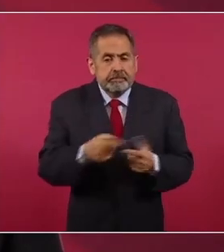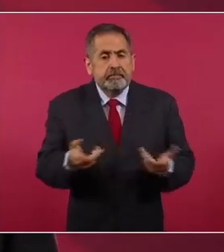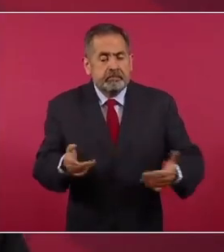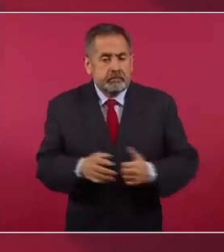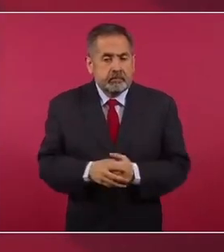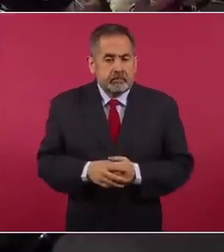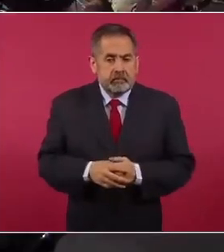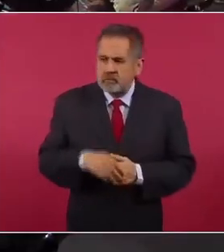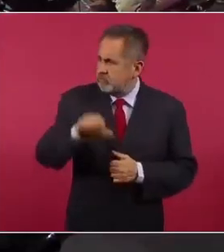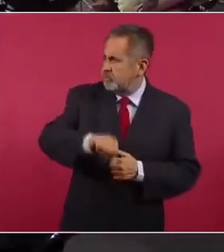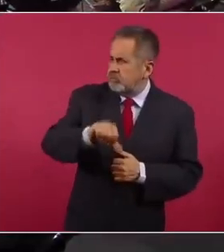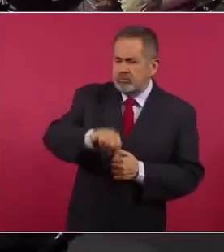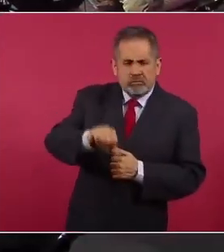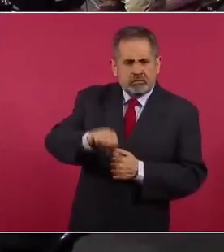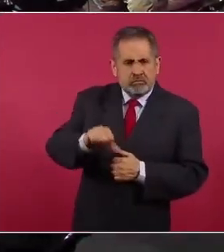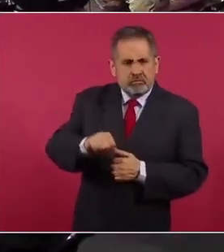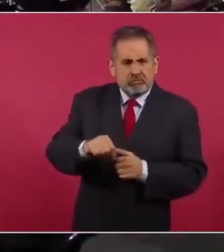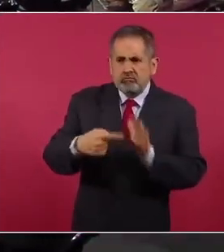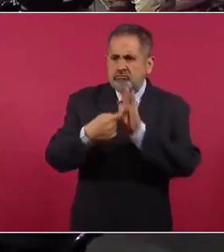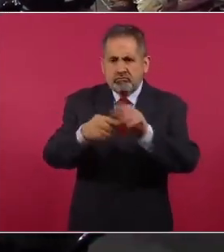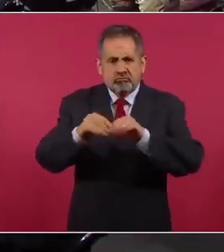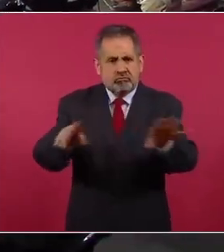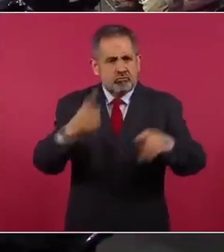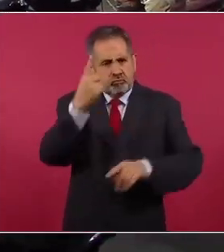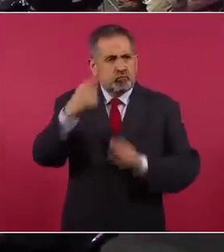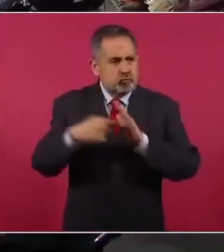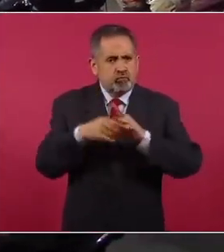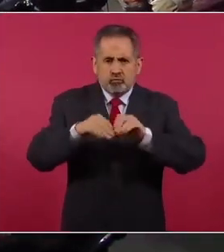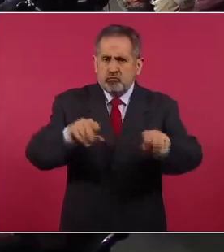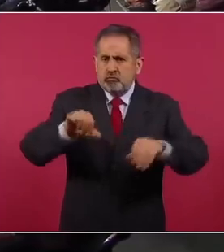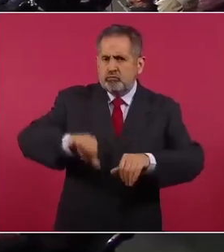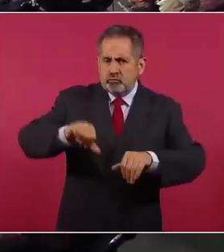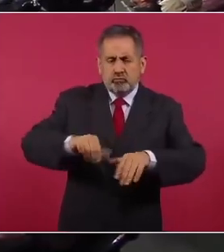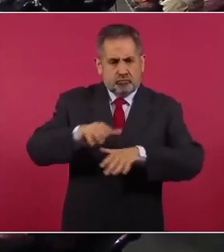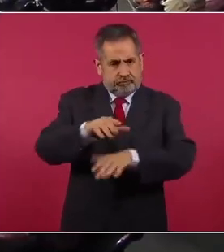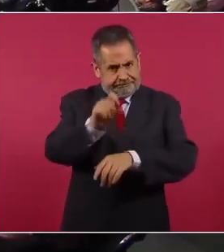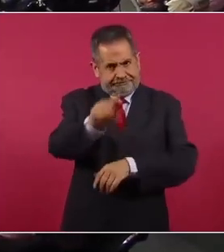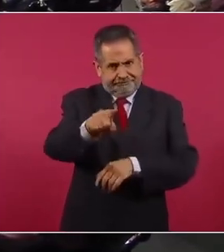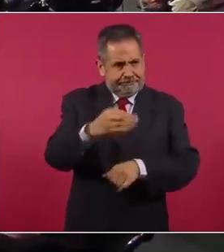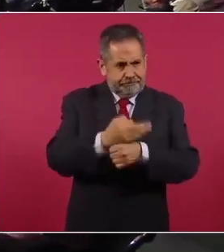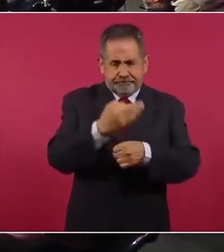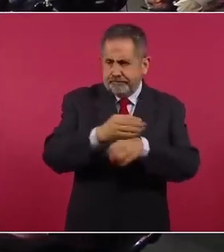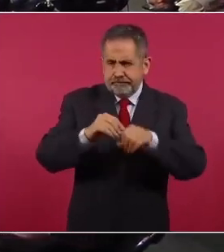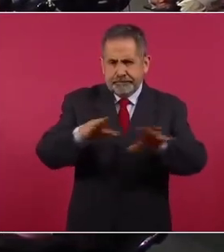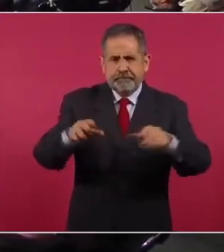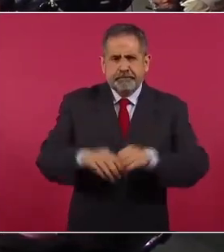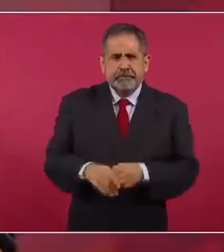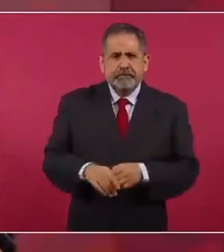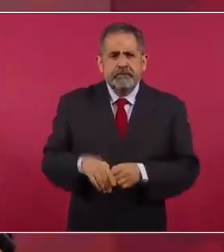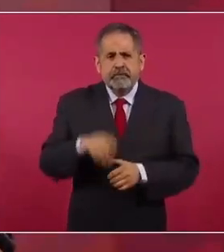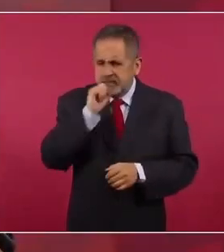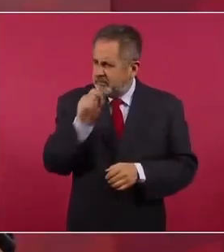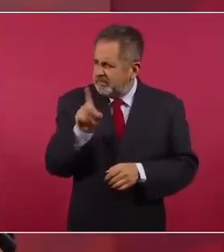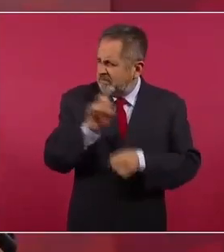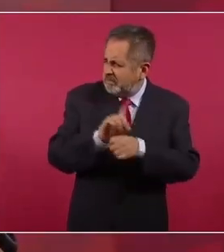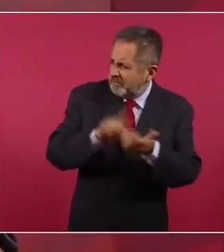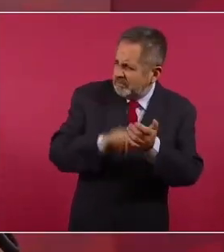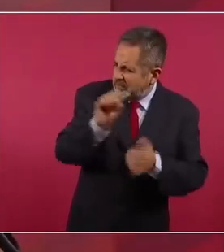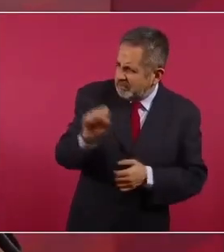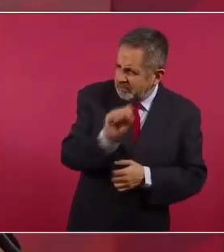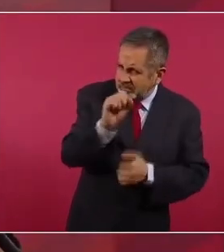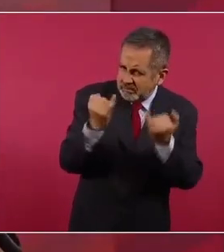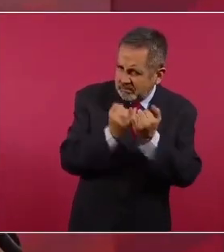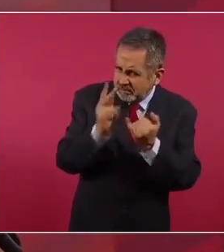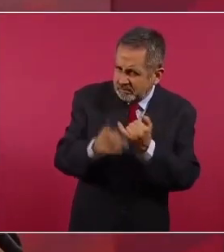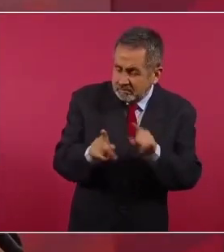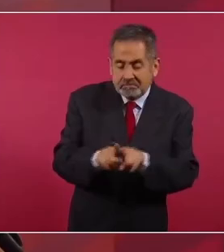Hoy vamos a dar a conocer un caso sobre eso. Y también fue un sábado, ¿no? Un sábado, sí. O sea,